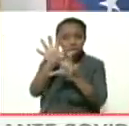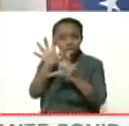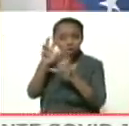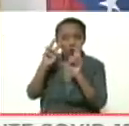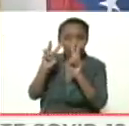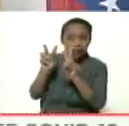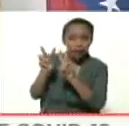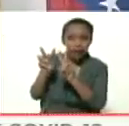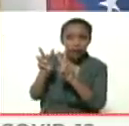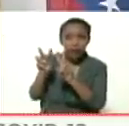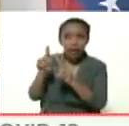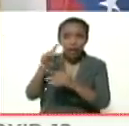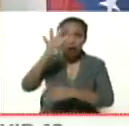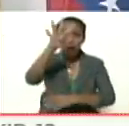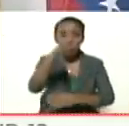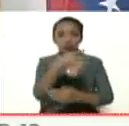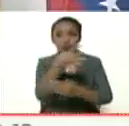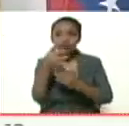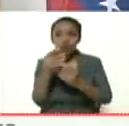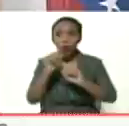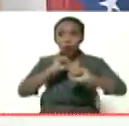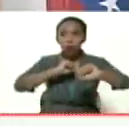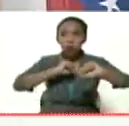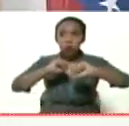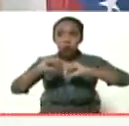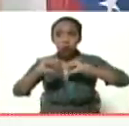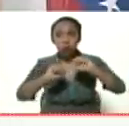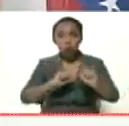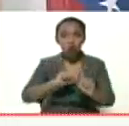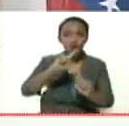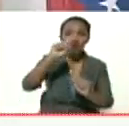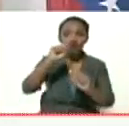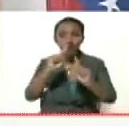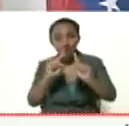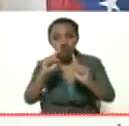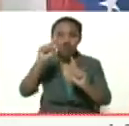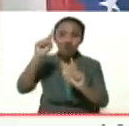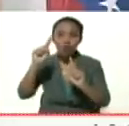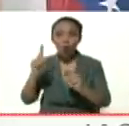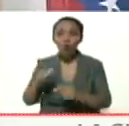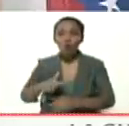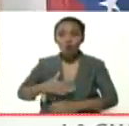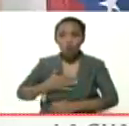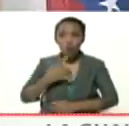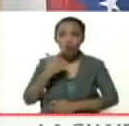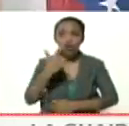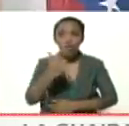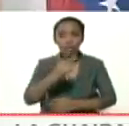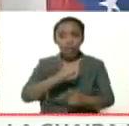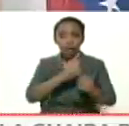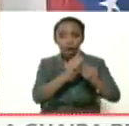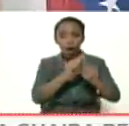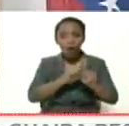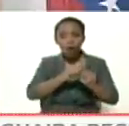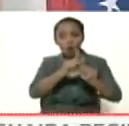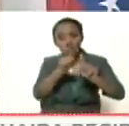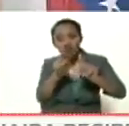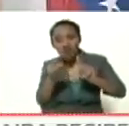la tabla como se está moviendo. Pudiéramos decir que la curva la